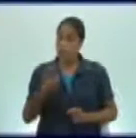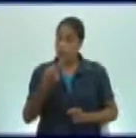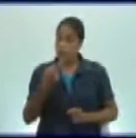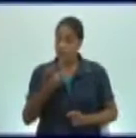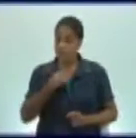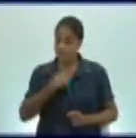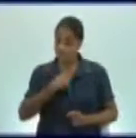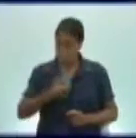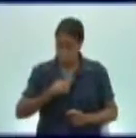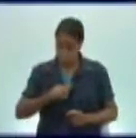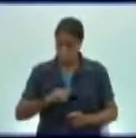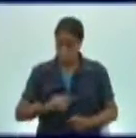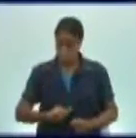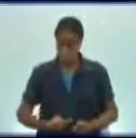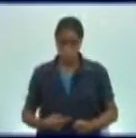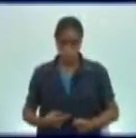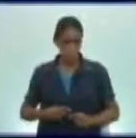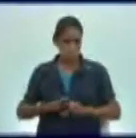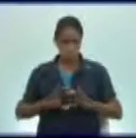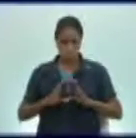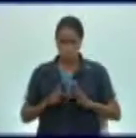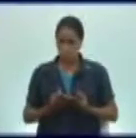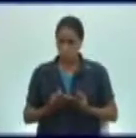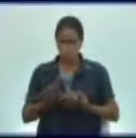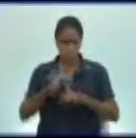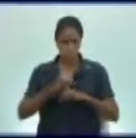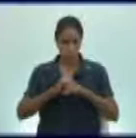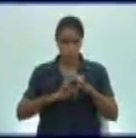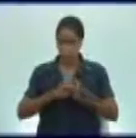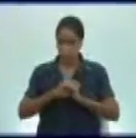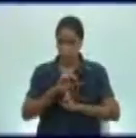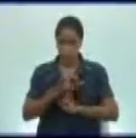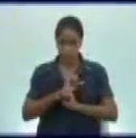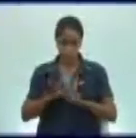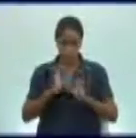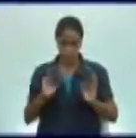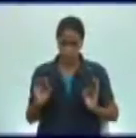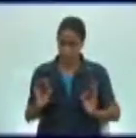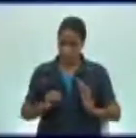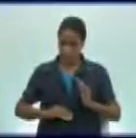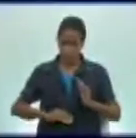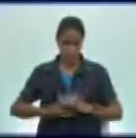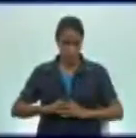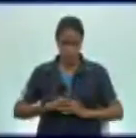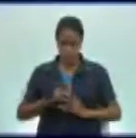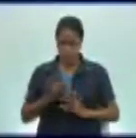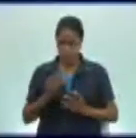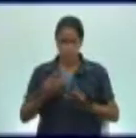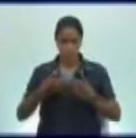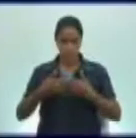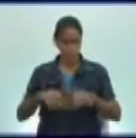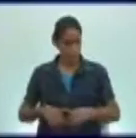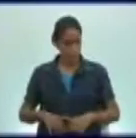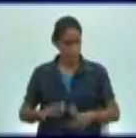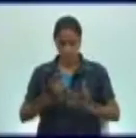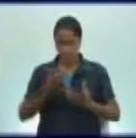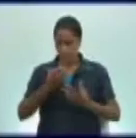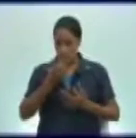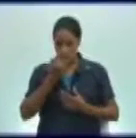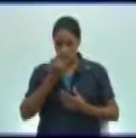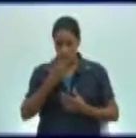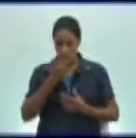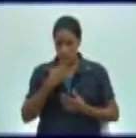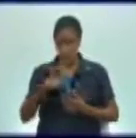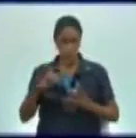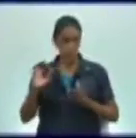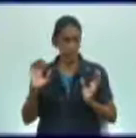tubo digestivo es completo, con estructuras especializadas en el almacenamiento, la trituración y digestión de los alimentos.